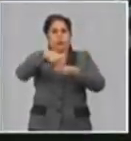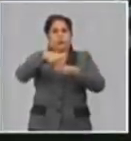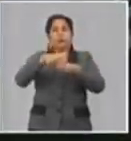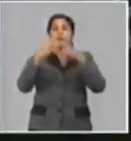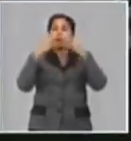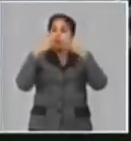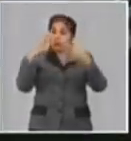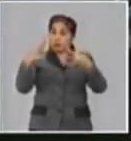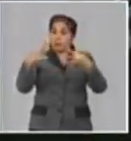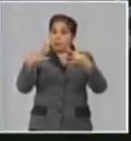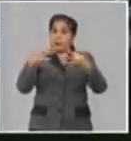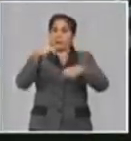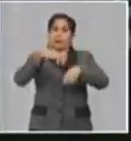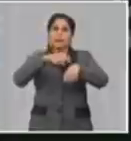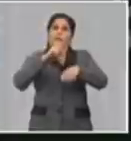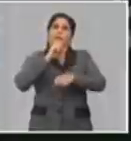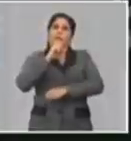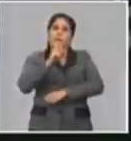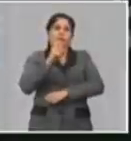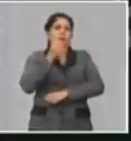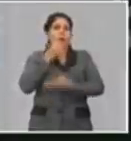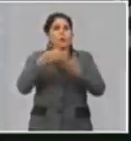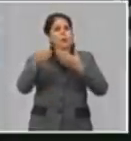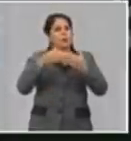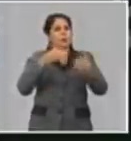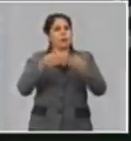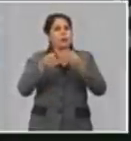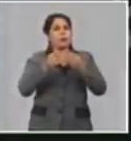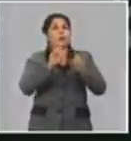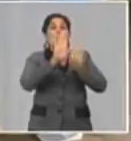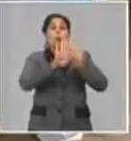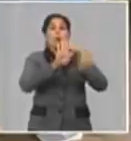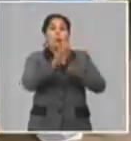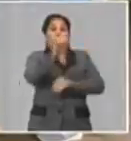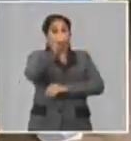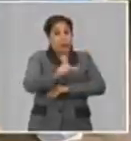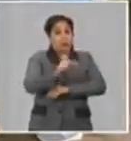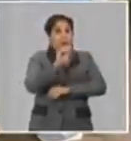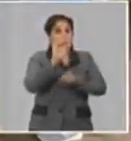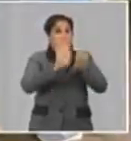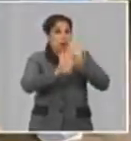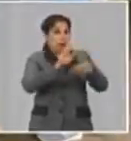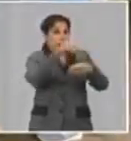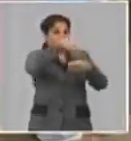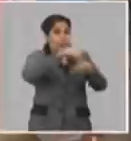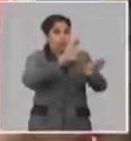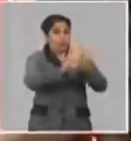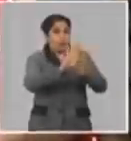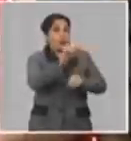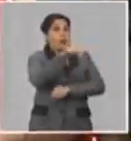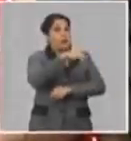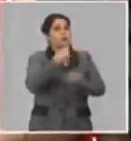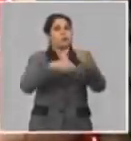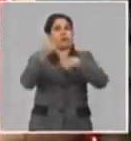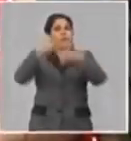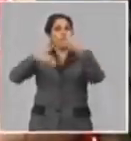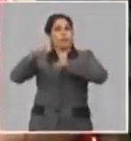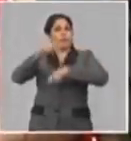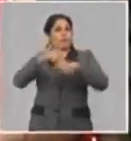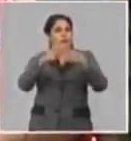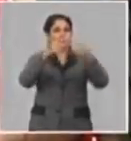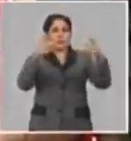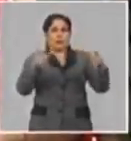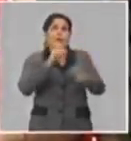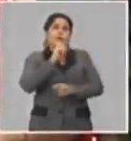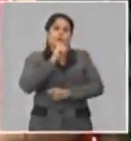de los servicios en tiempos difíciles. Tiempos difíciles por las condiciones y las medidas que había que cumplir. Difíciles, además, por